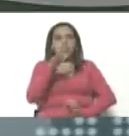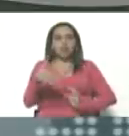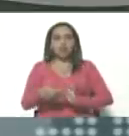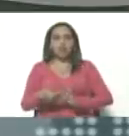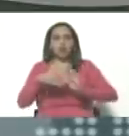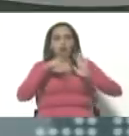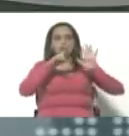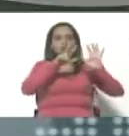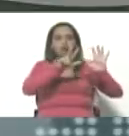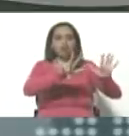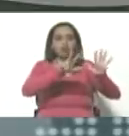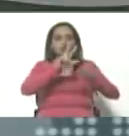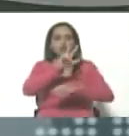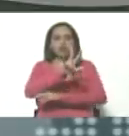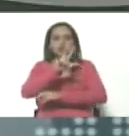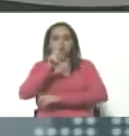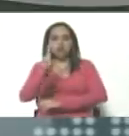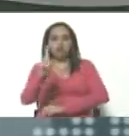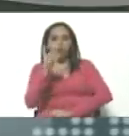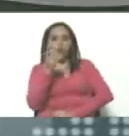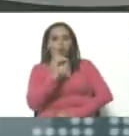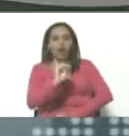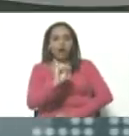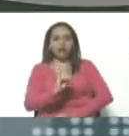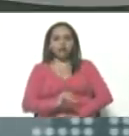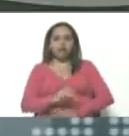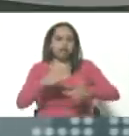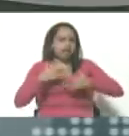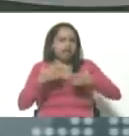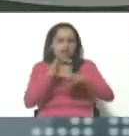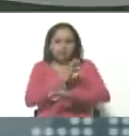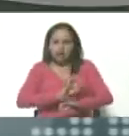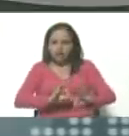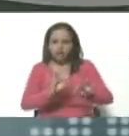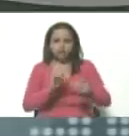5.831 están sin síntomas,